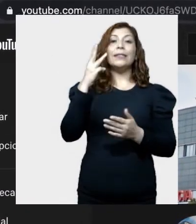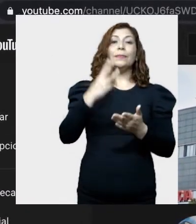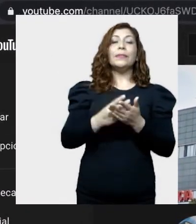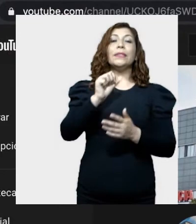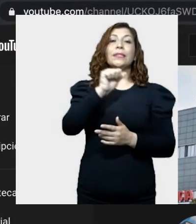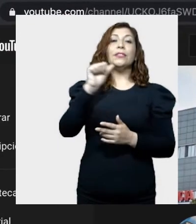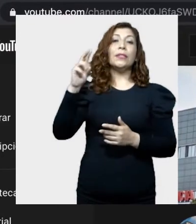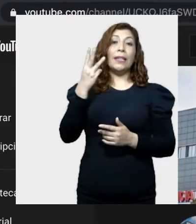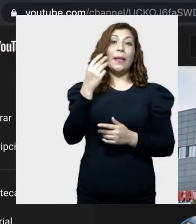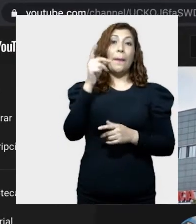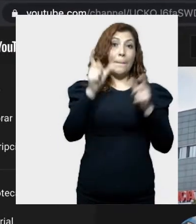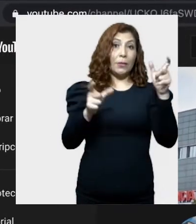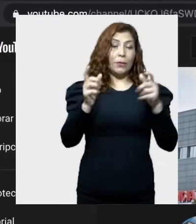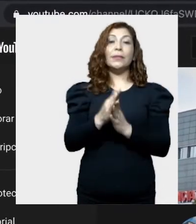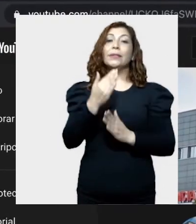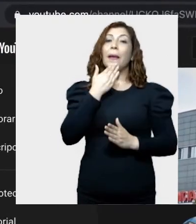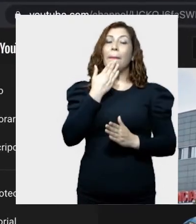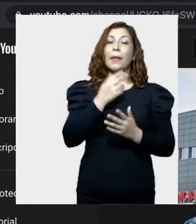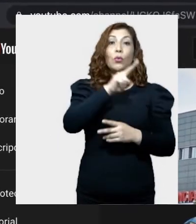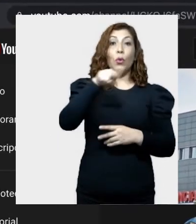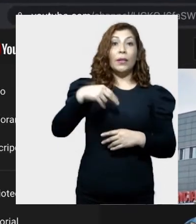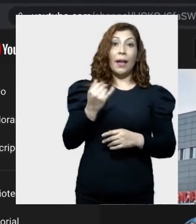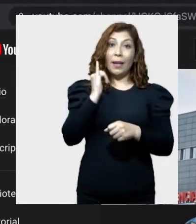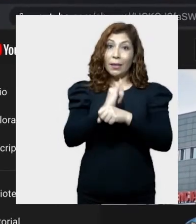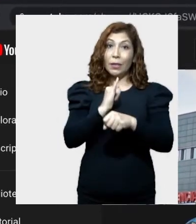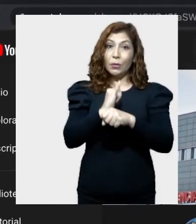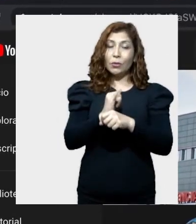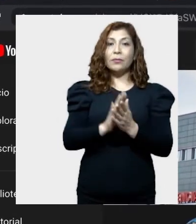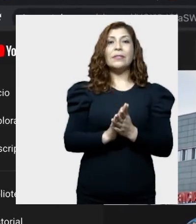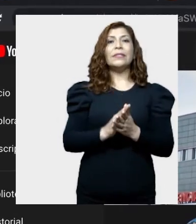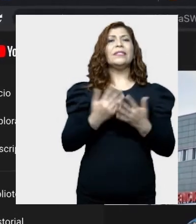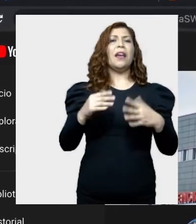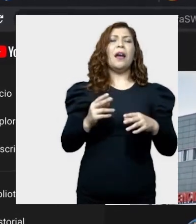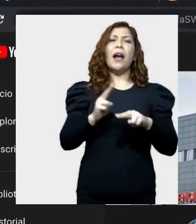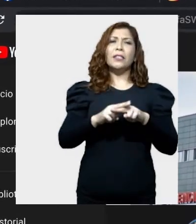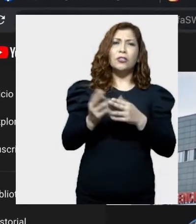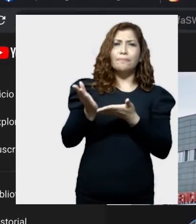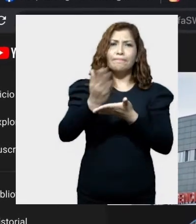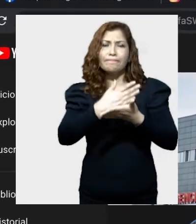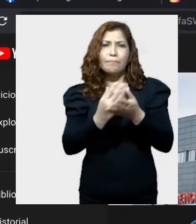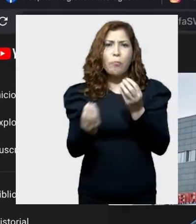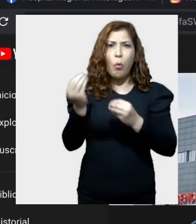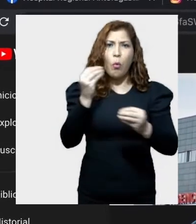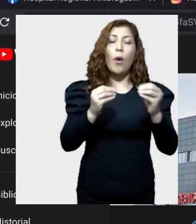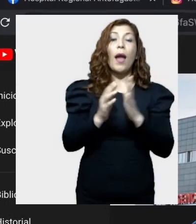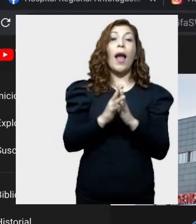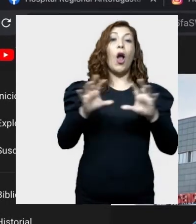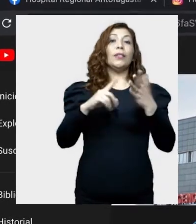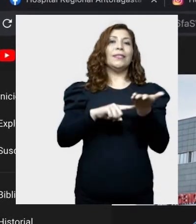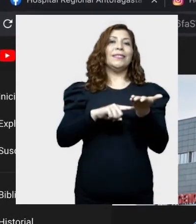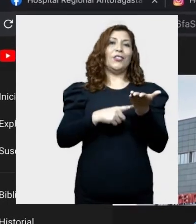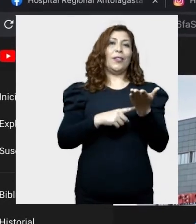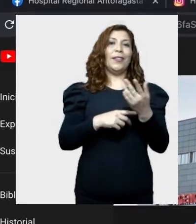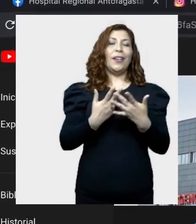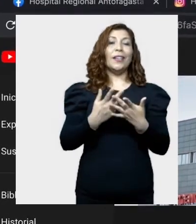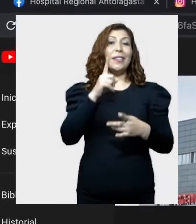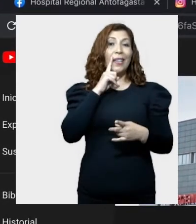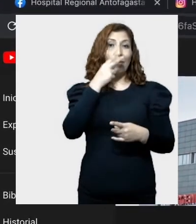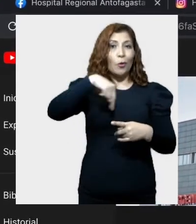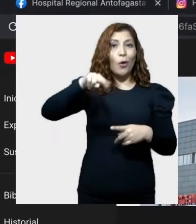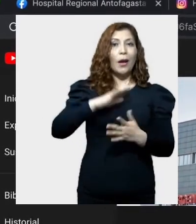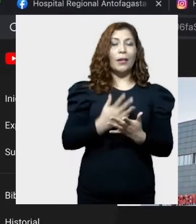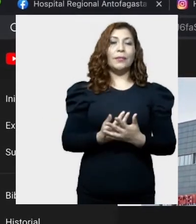personas. Asimismo, nuestra institución ha venido implementando y optimizando los recursos tecnológicos con los que